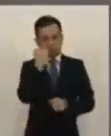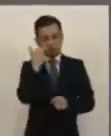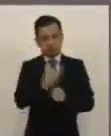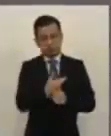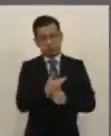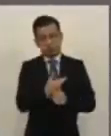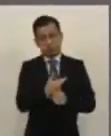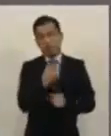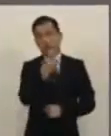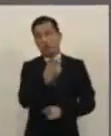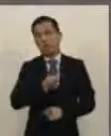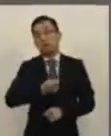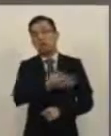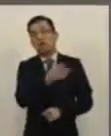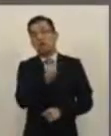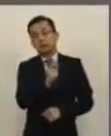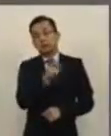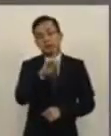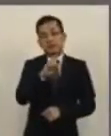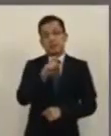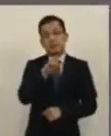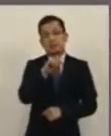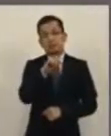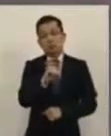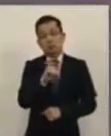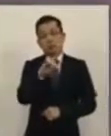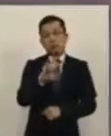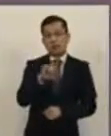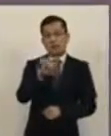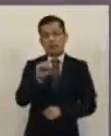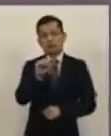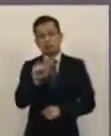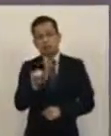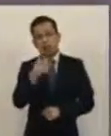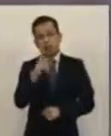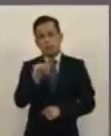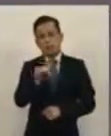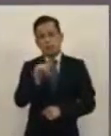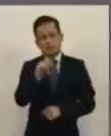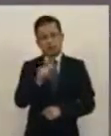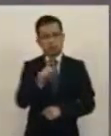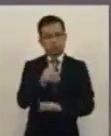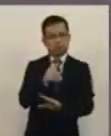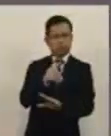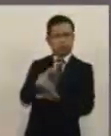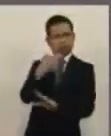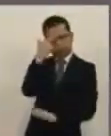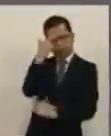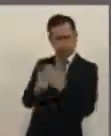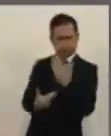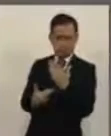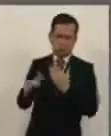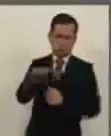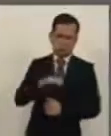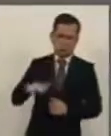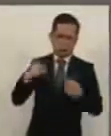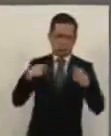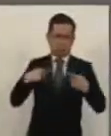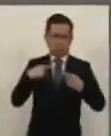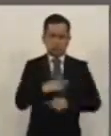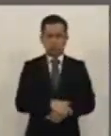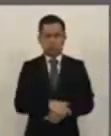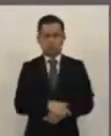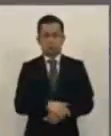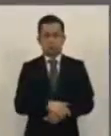llama delito de lesa humanidad. Esto no es una exposición política a como